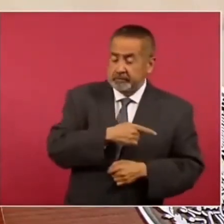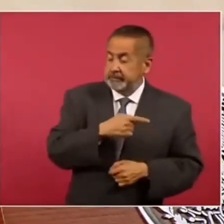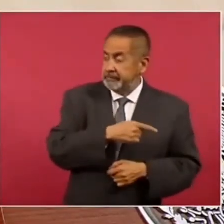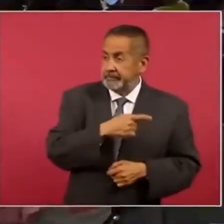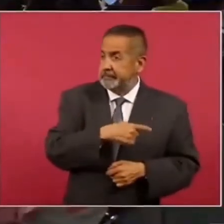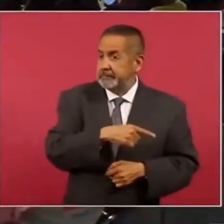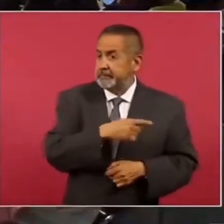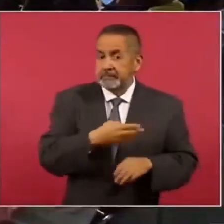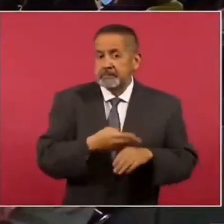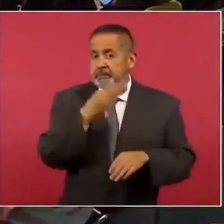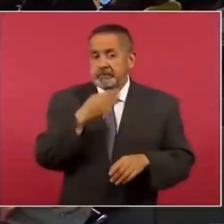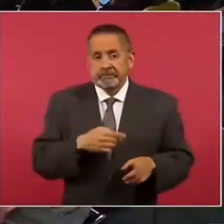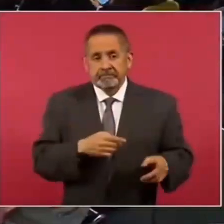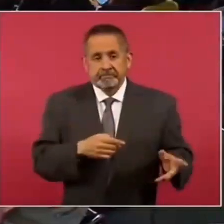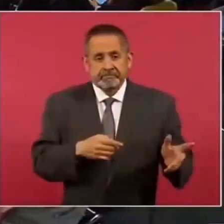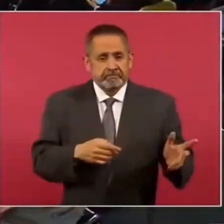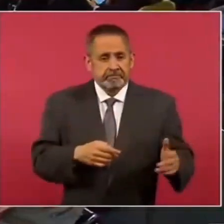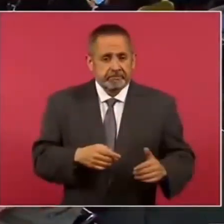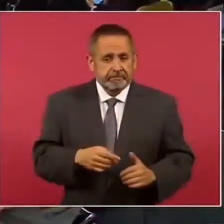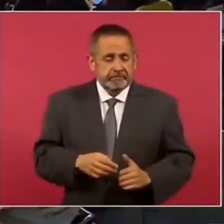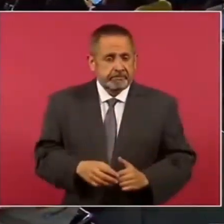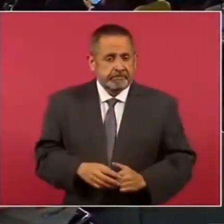muy